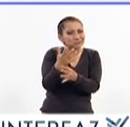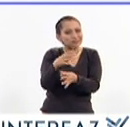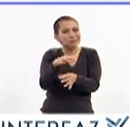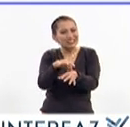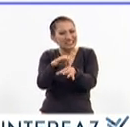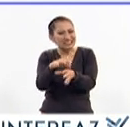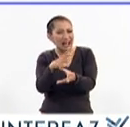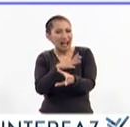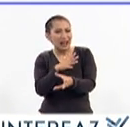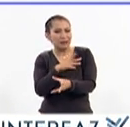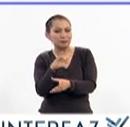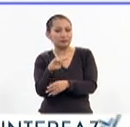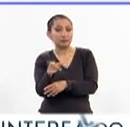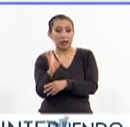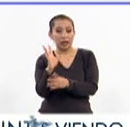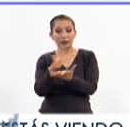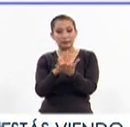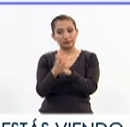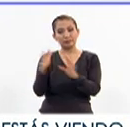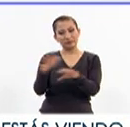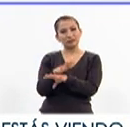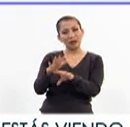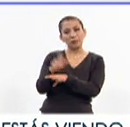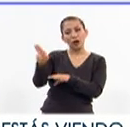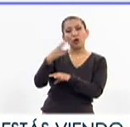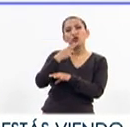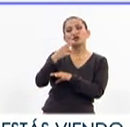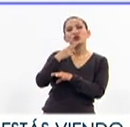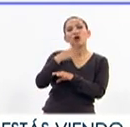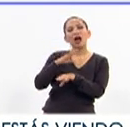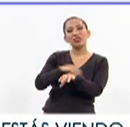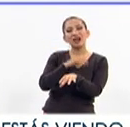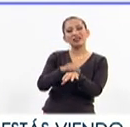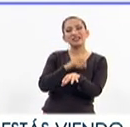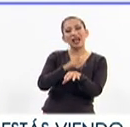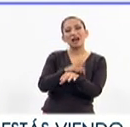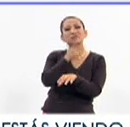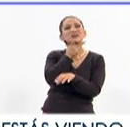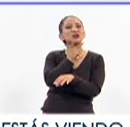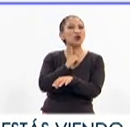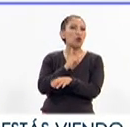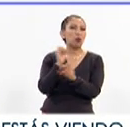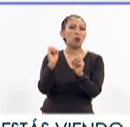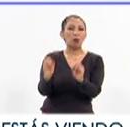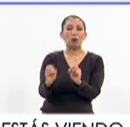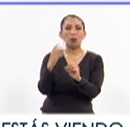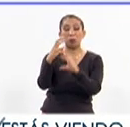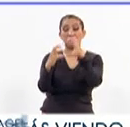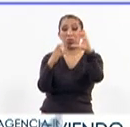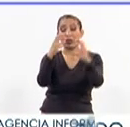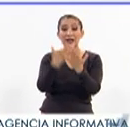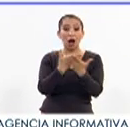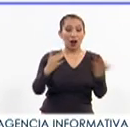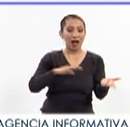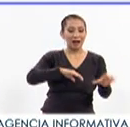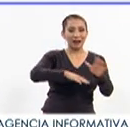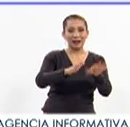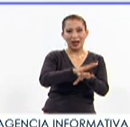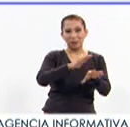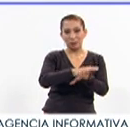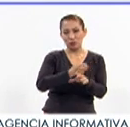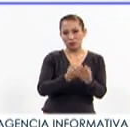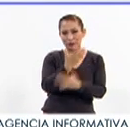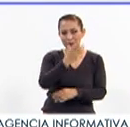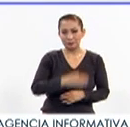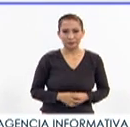plasmarlas en la realidad y que precisamente revierta el uso de las energías no renovables por las renovables? Mira,